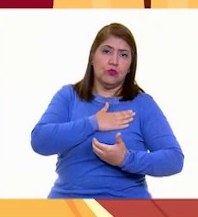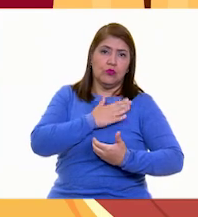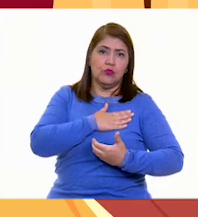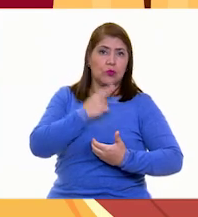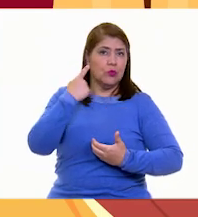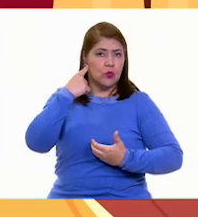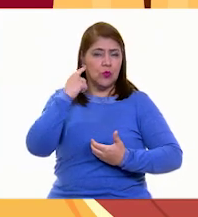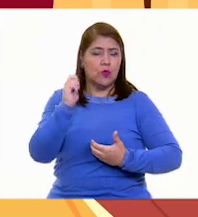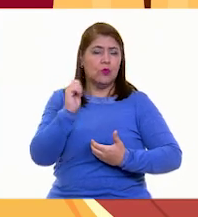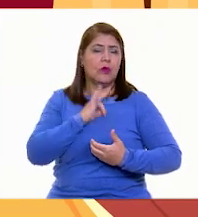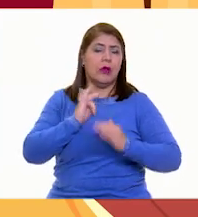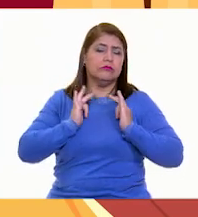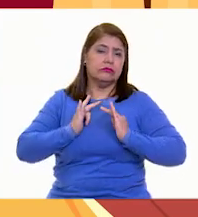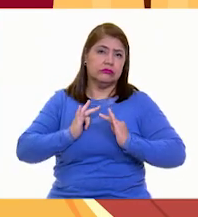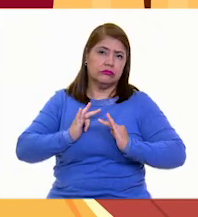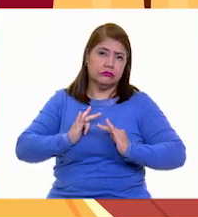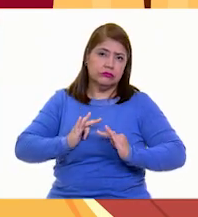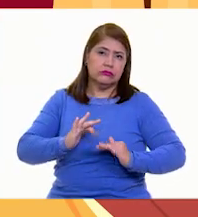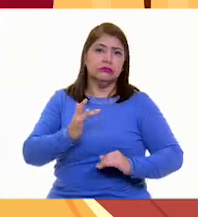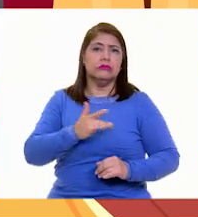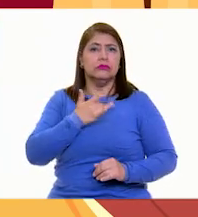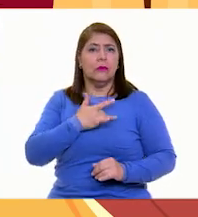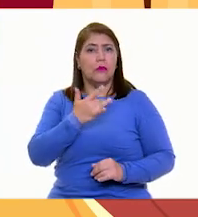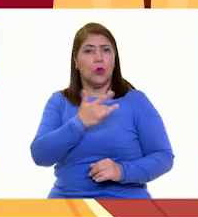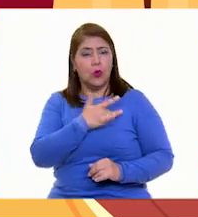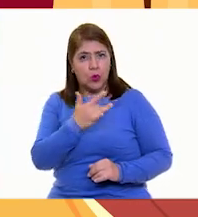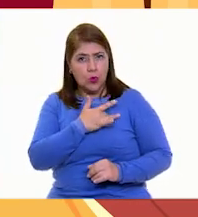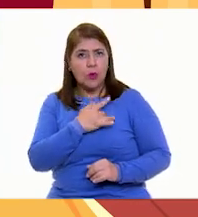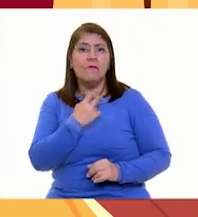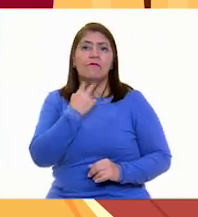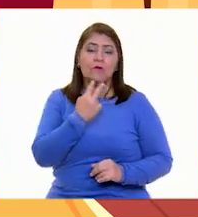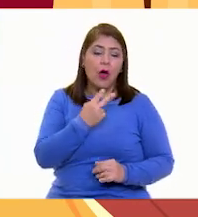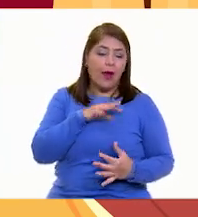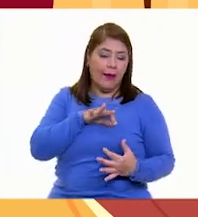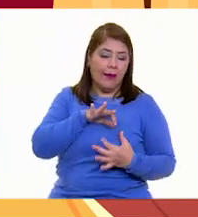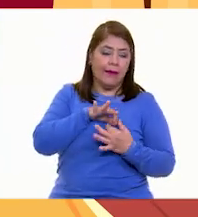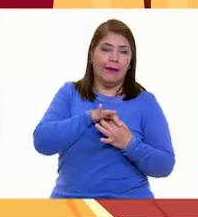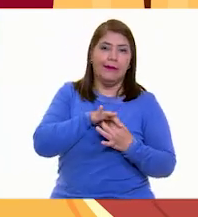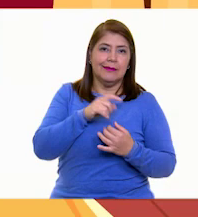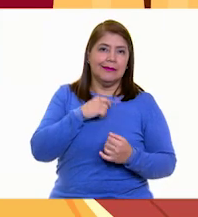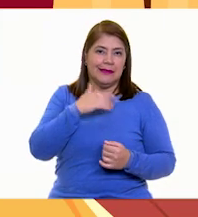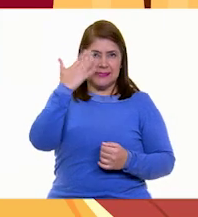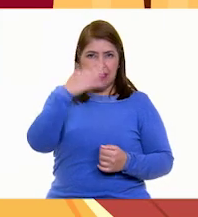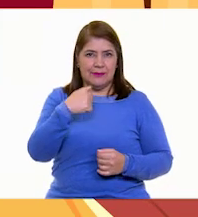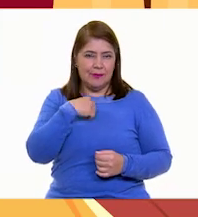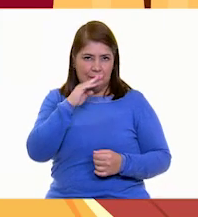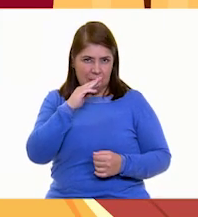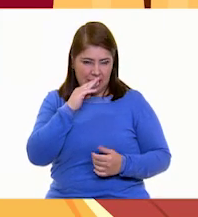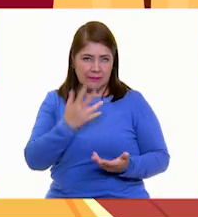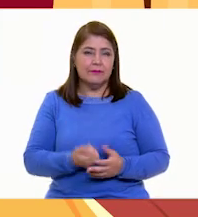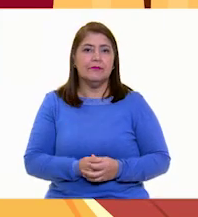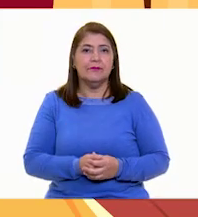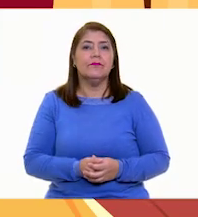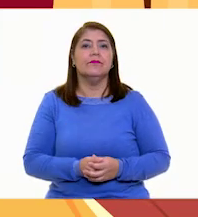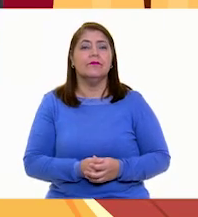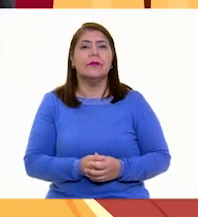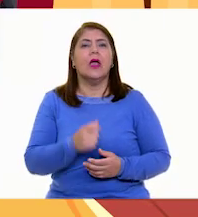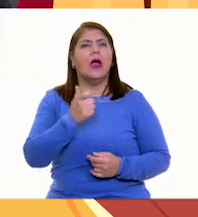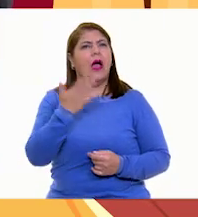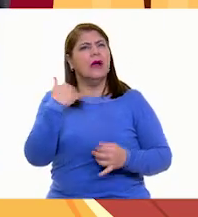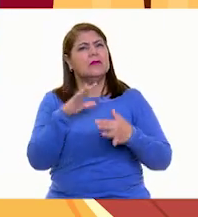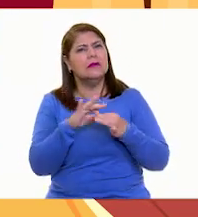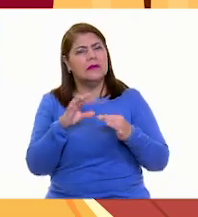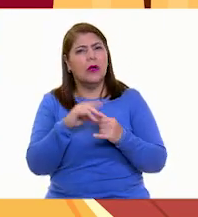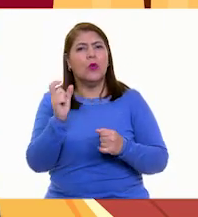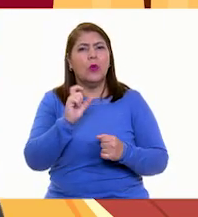que sentirá mi corazón, escuchará mi voz y sabrá que soy yo. Nos explicaban que cuando hablamos con nuestro bebé, por